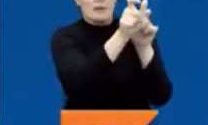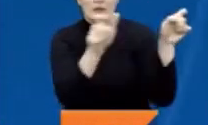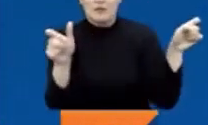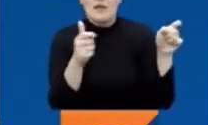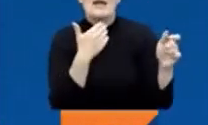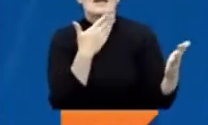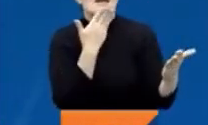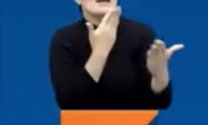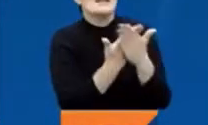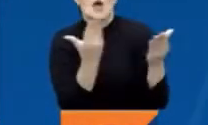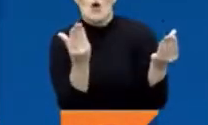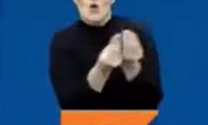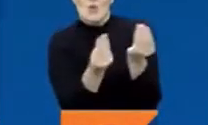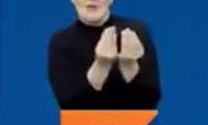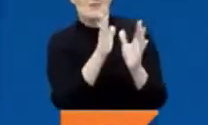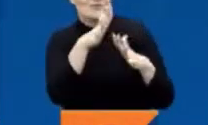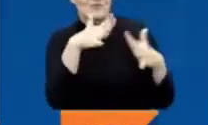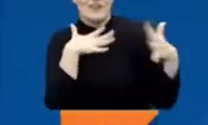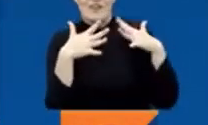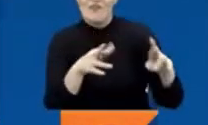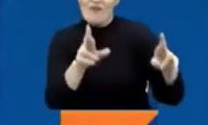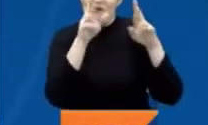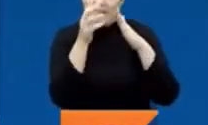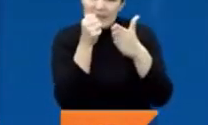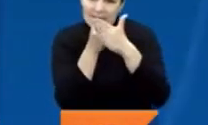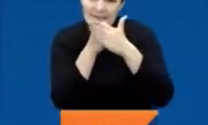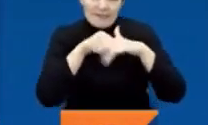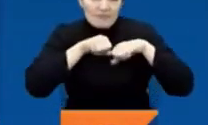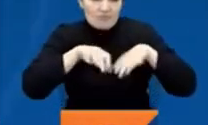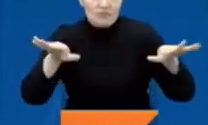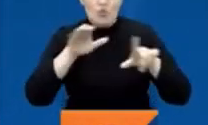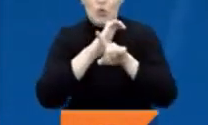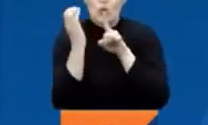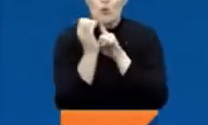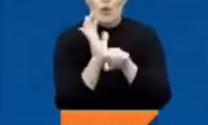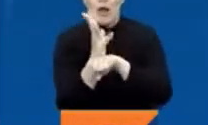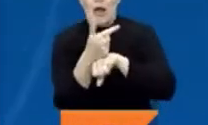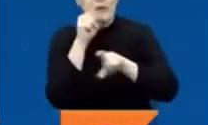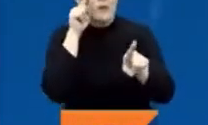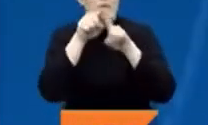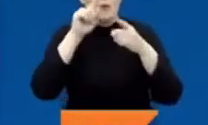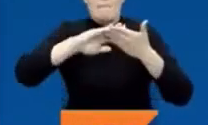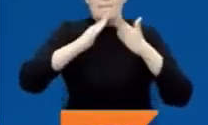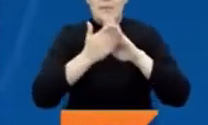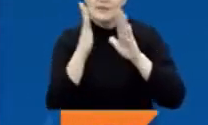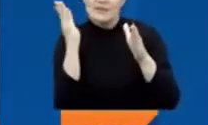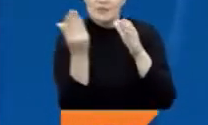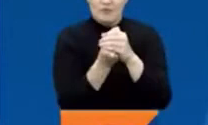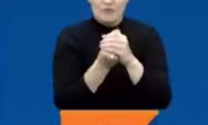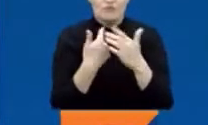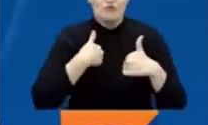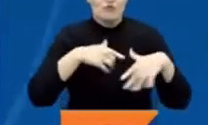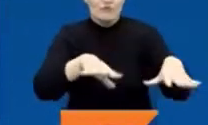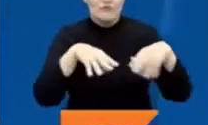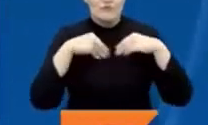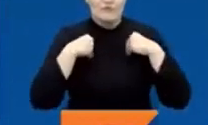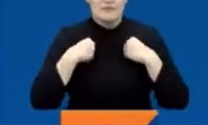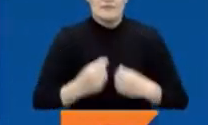de teatro, trataremos que la cultura y el arte contribuyan a la paz y a la inclusión. Acepto.